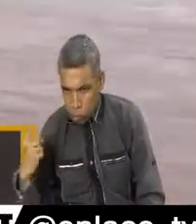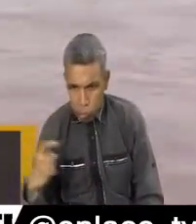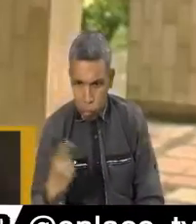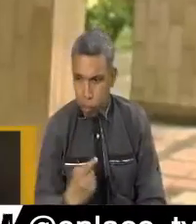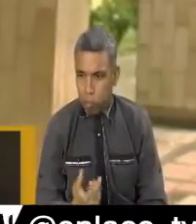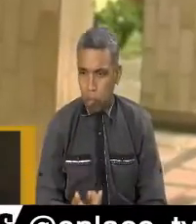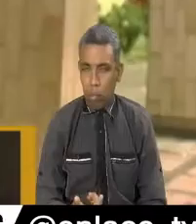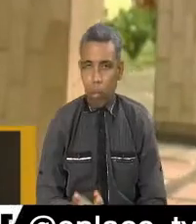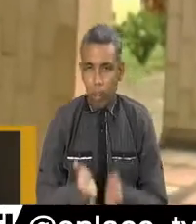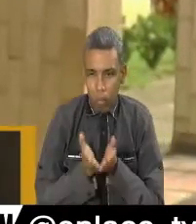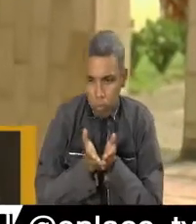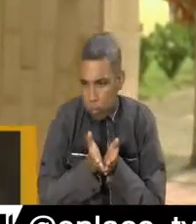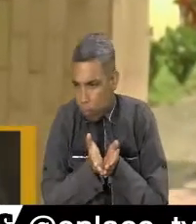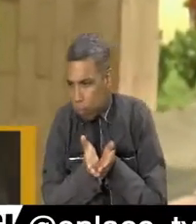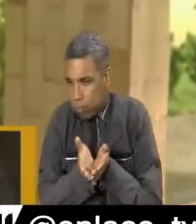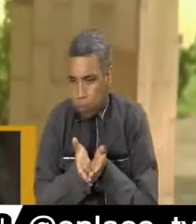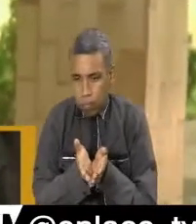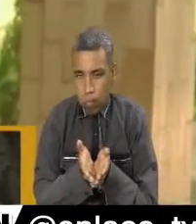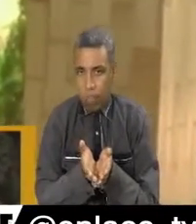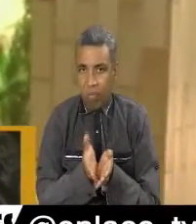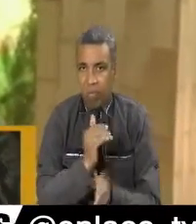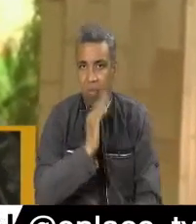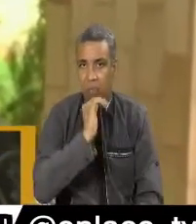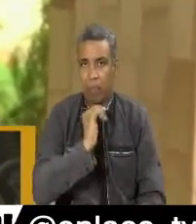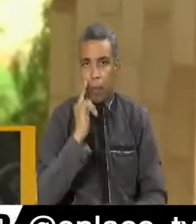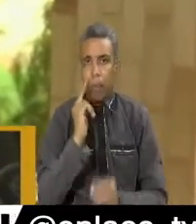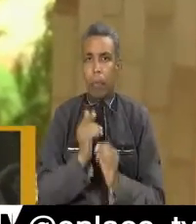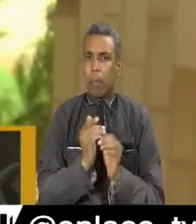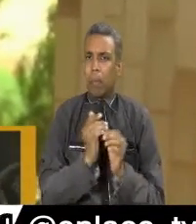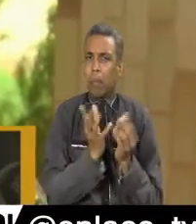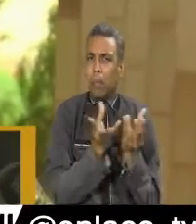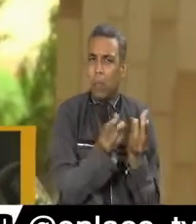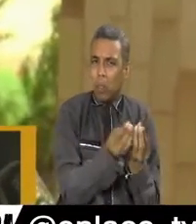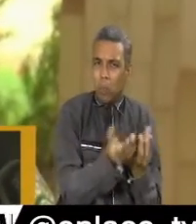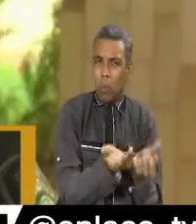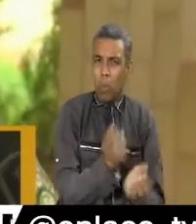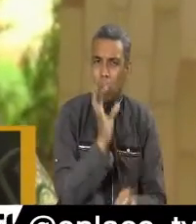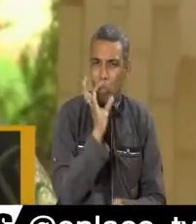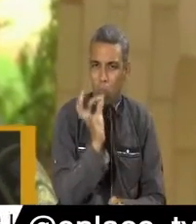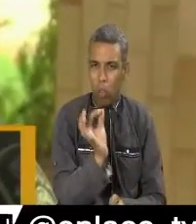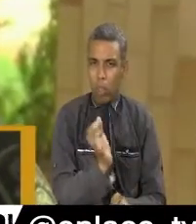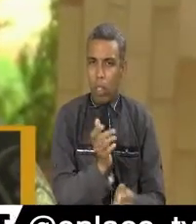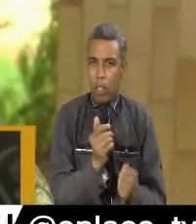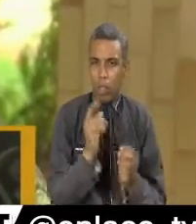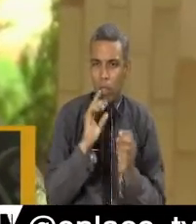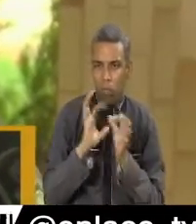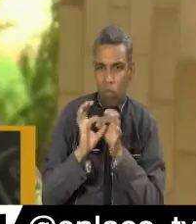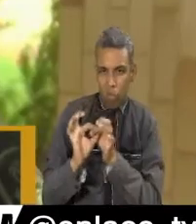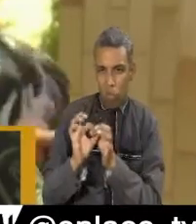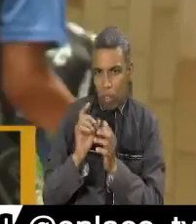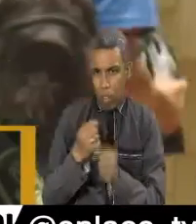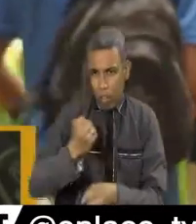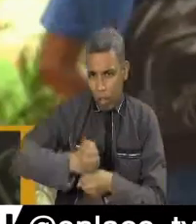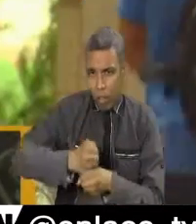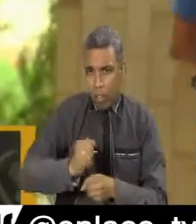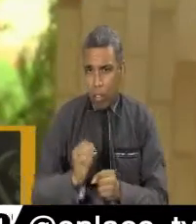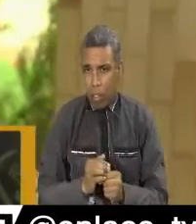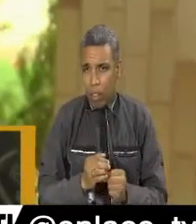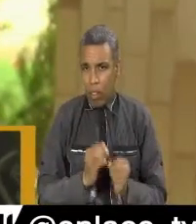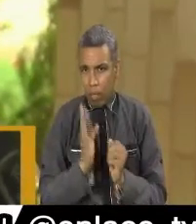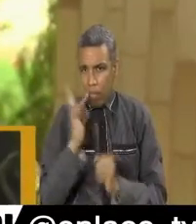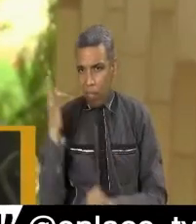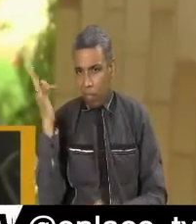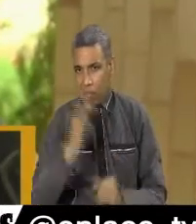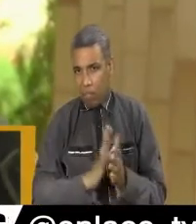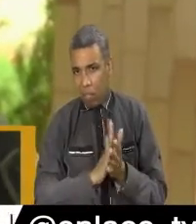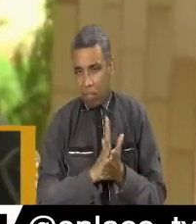con esta persona, al parecer entre 35 y 42 años, mencionan que se encontraba con